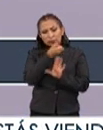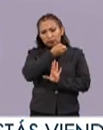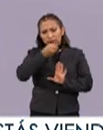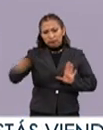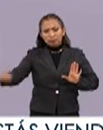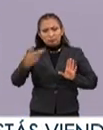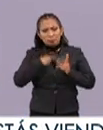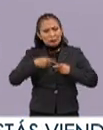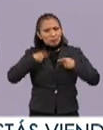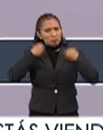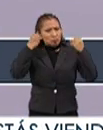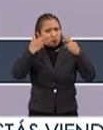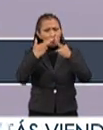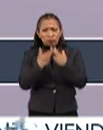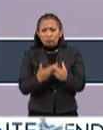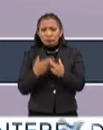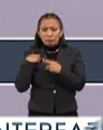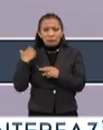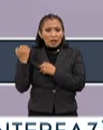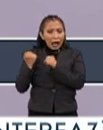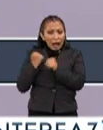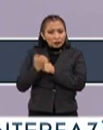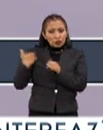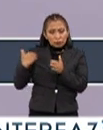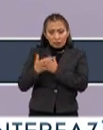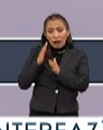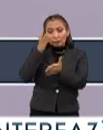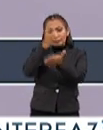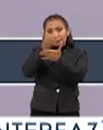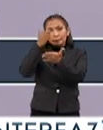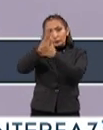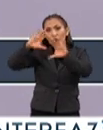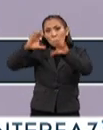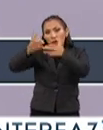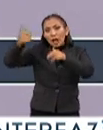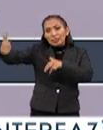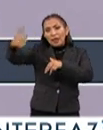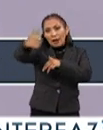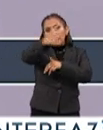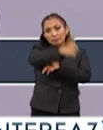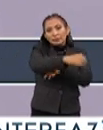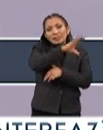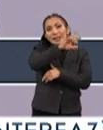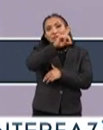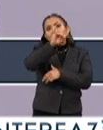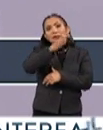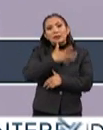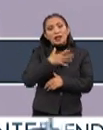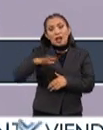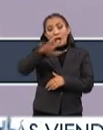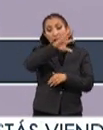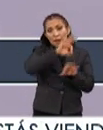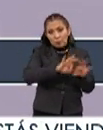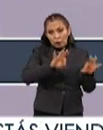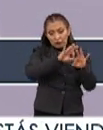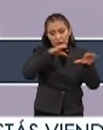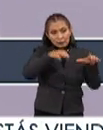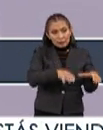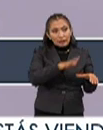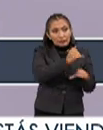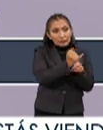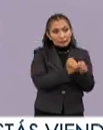infraestructura desde hace varias décadas para trabajar en las comunidades indígenas. CDI cuenta con un área muy importante